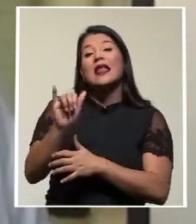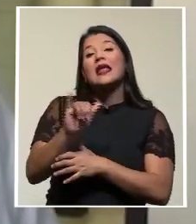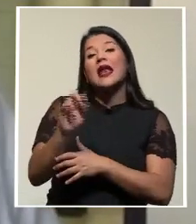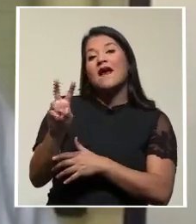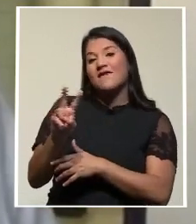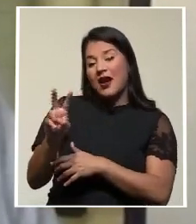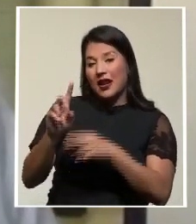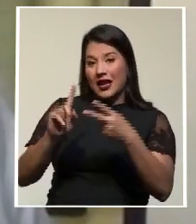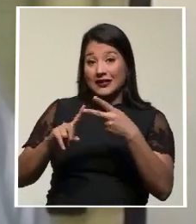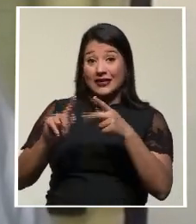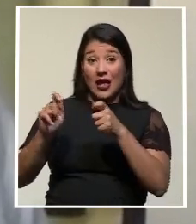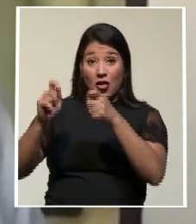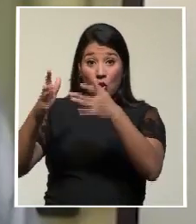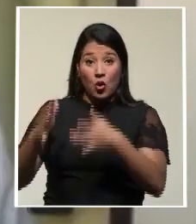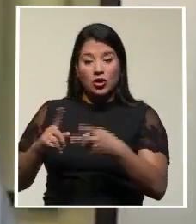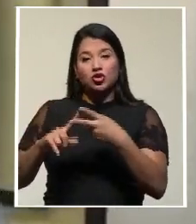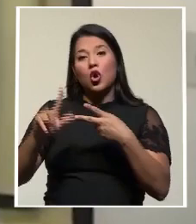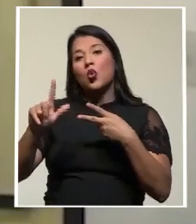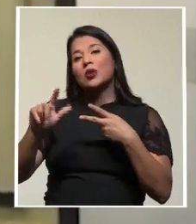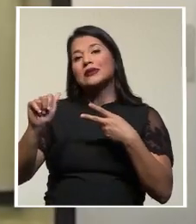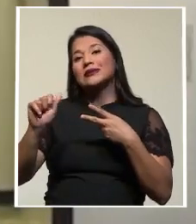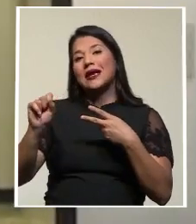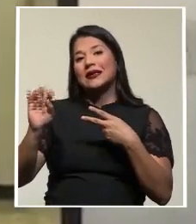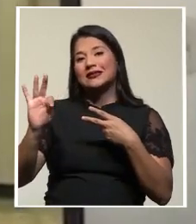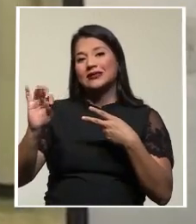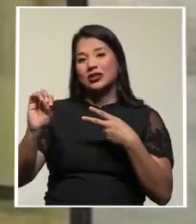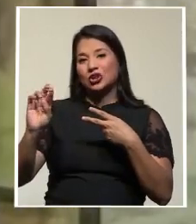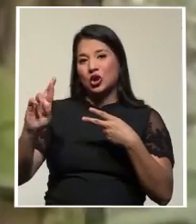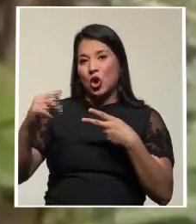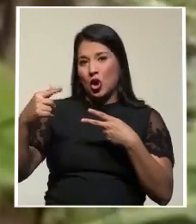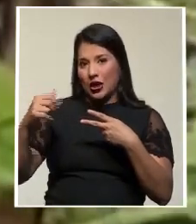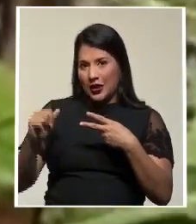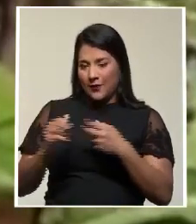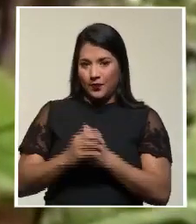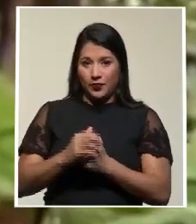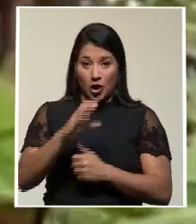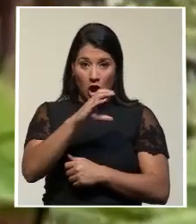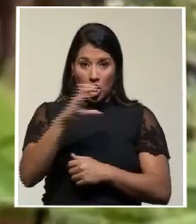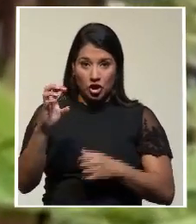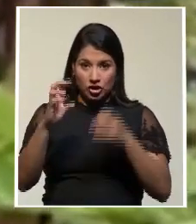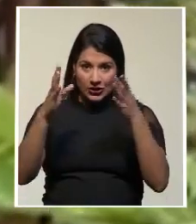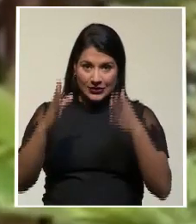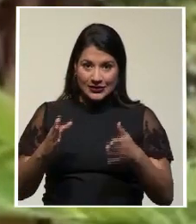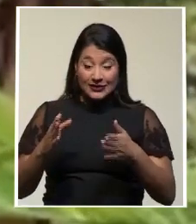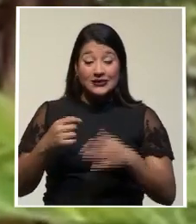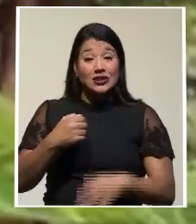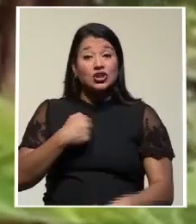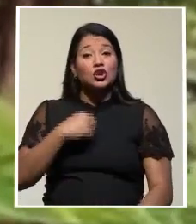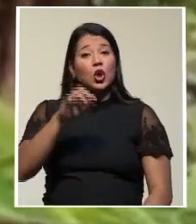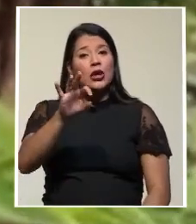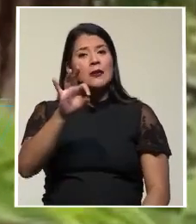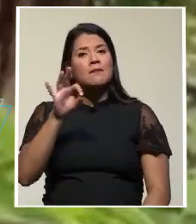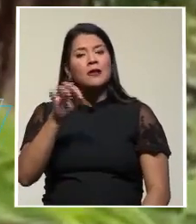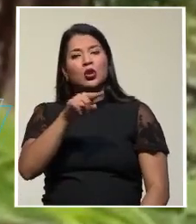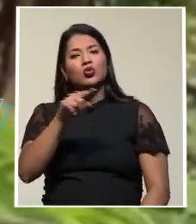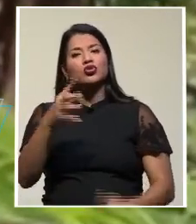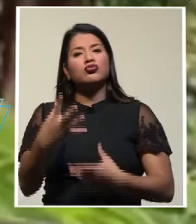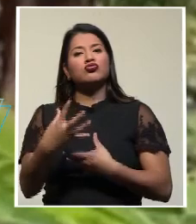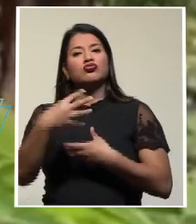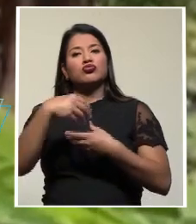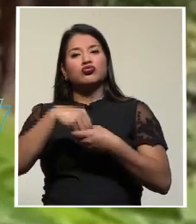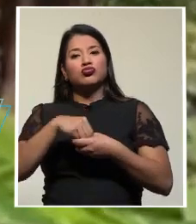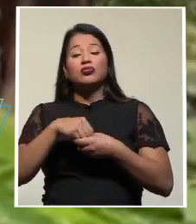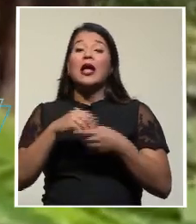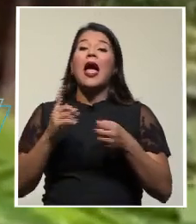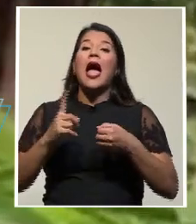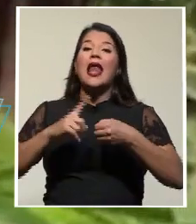educador Luis Astorga en su fórmula presidencial. Costarricenses, los invito a integrarse a la Gran